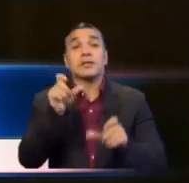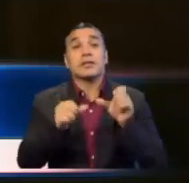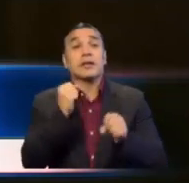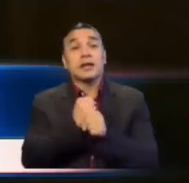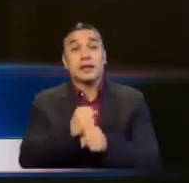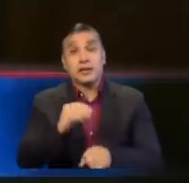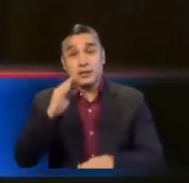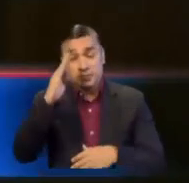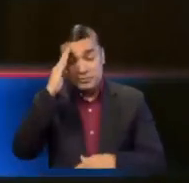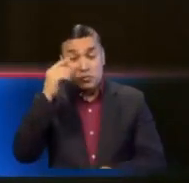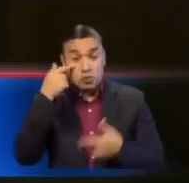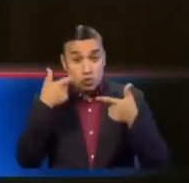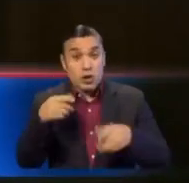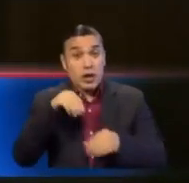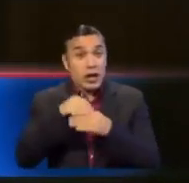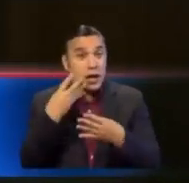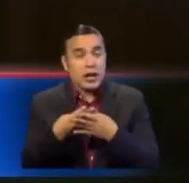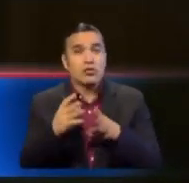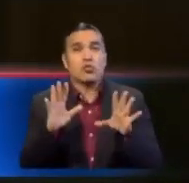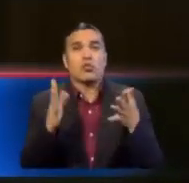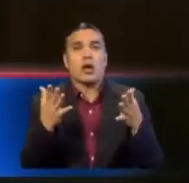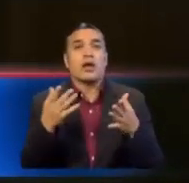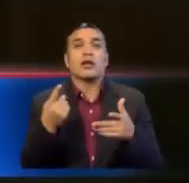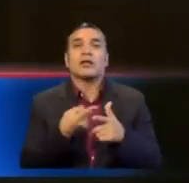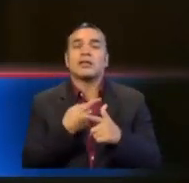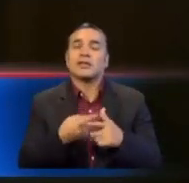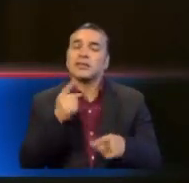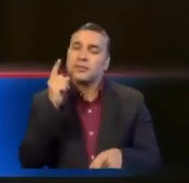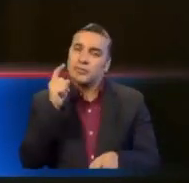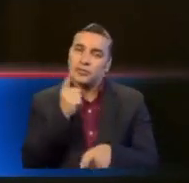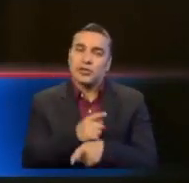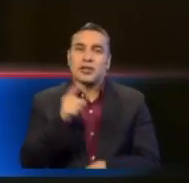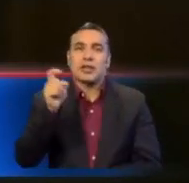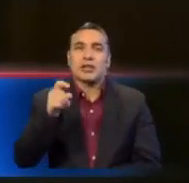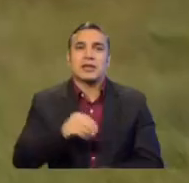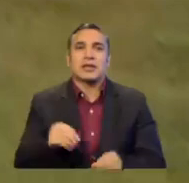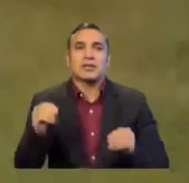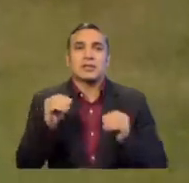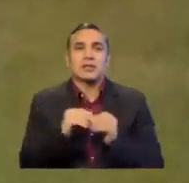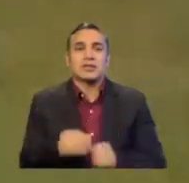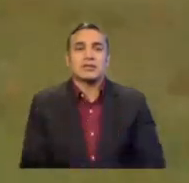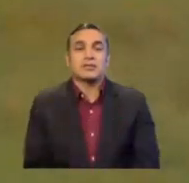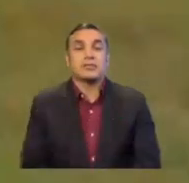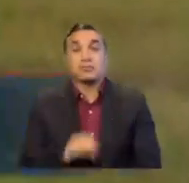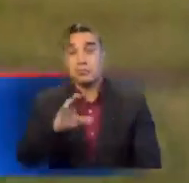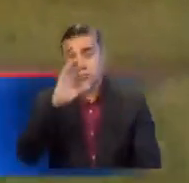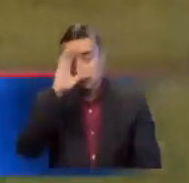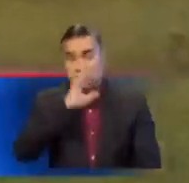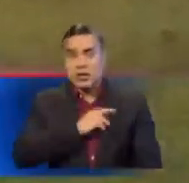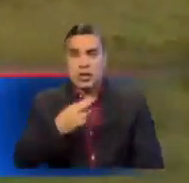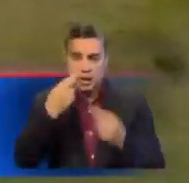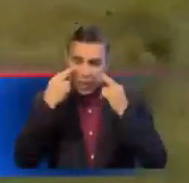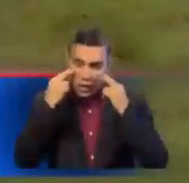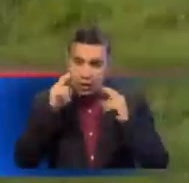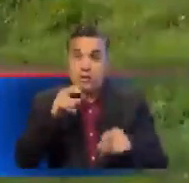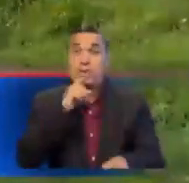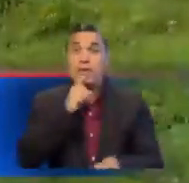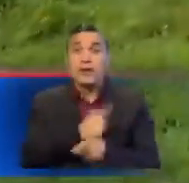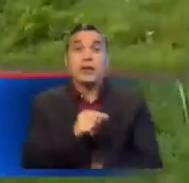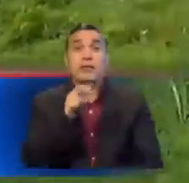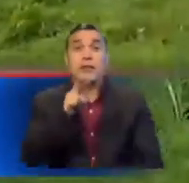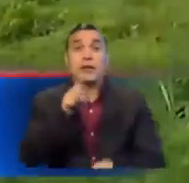seguridad penitenciaria para poder controlar a los 38.000 privados de la libertad que tenemos. La policía reconoce que hay